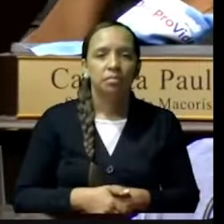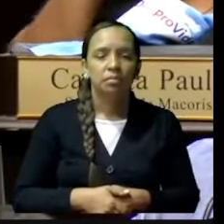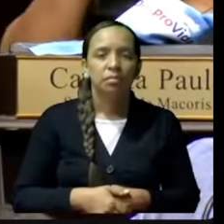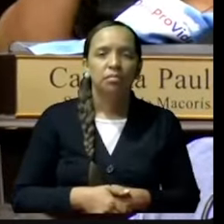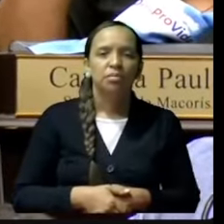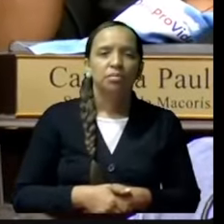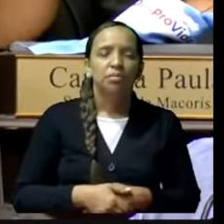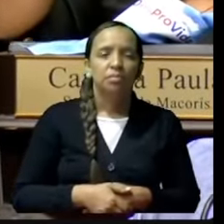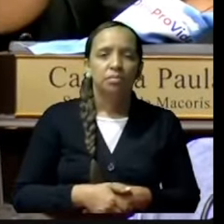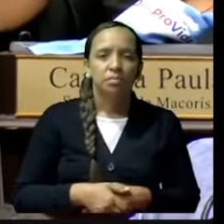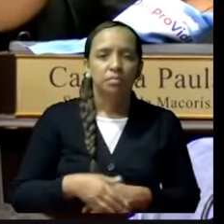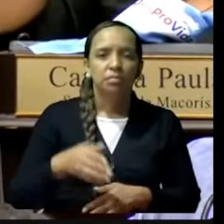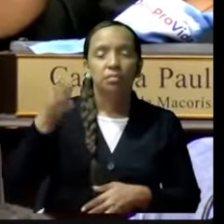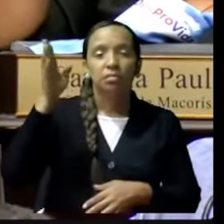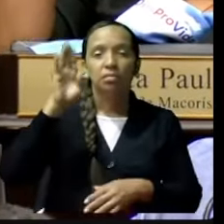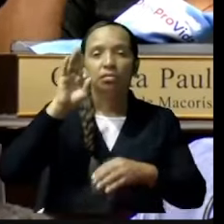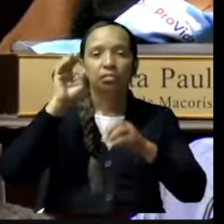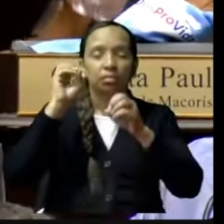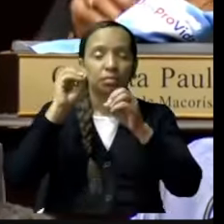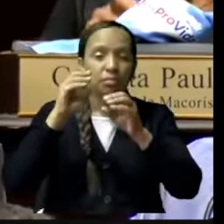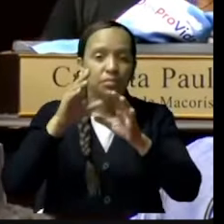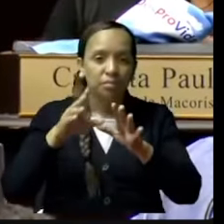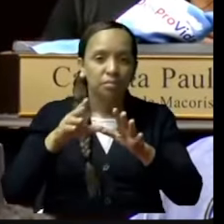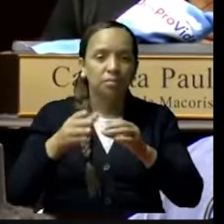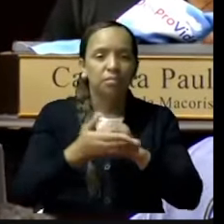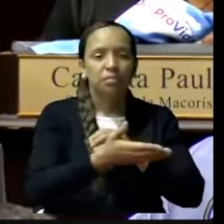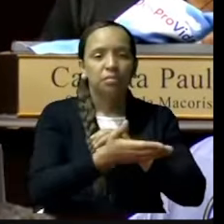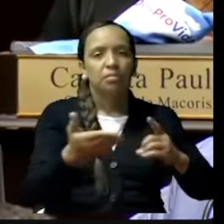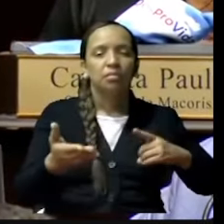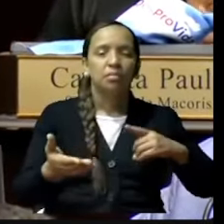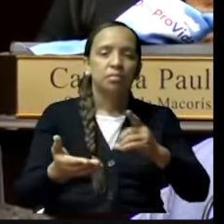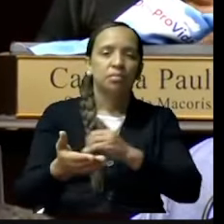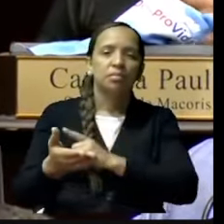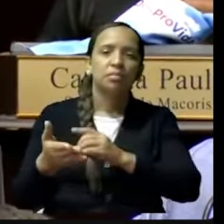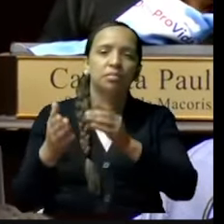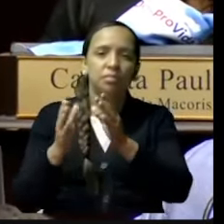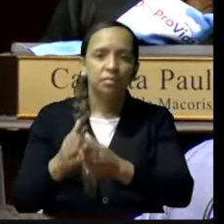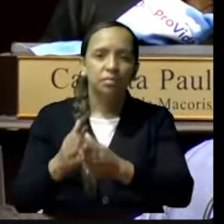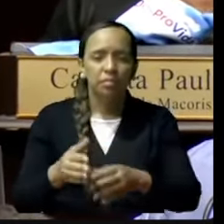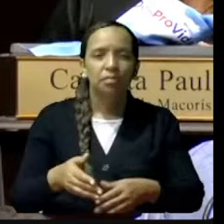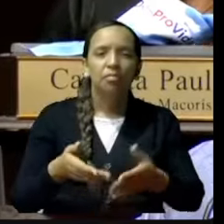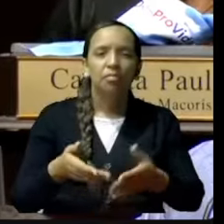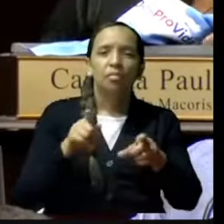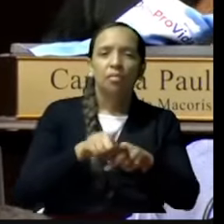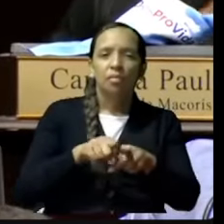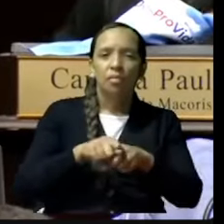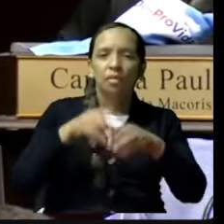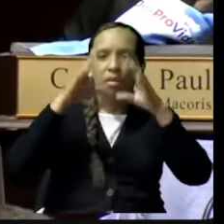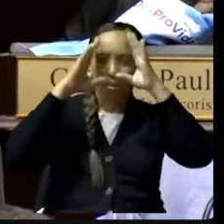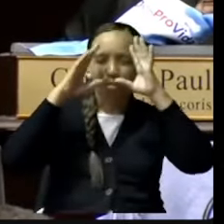que el Señor siga derramando Amén. Salud, porque ese hombre se lo merece.